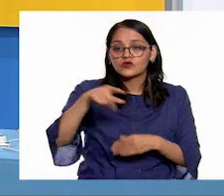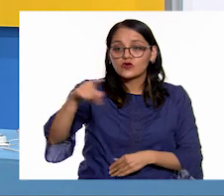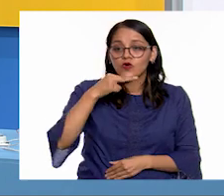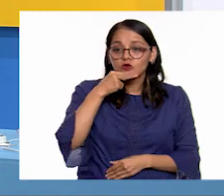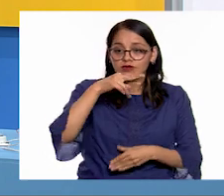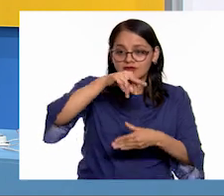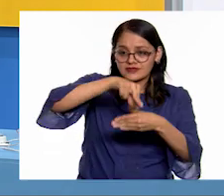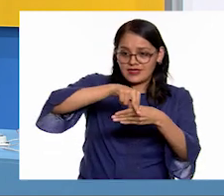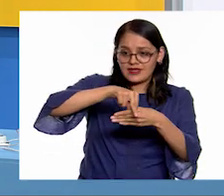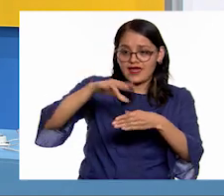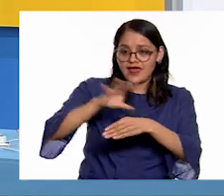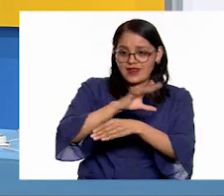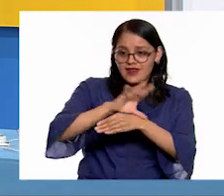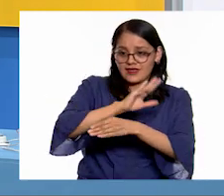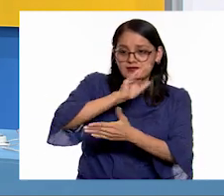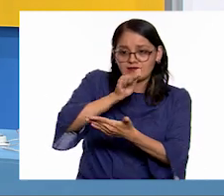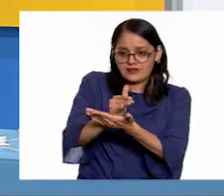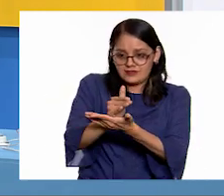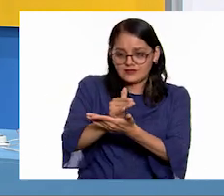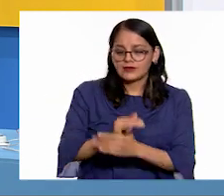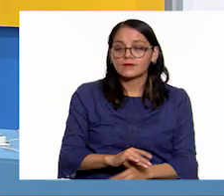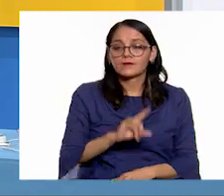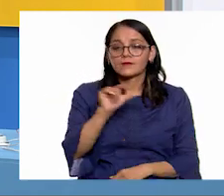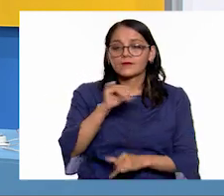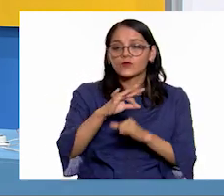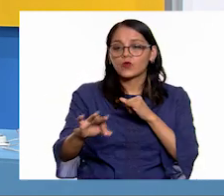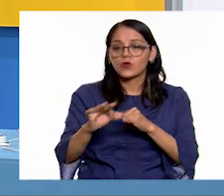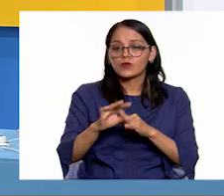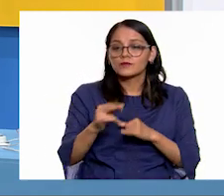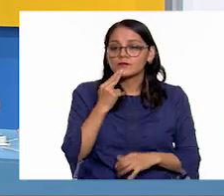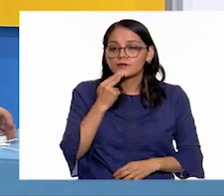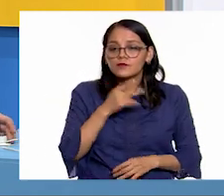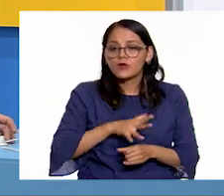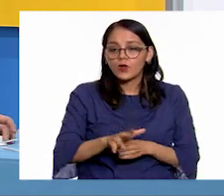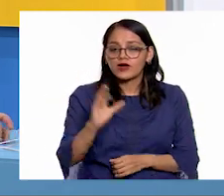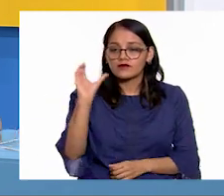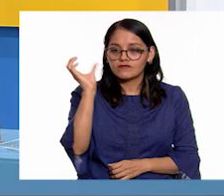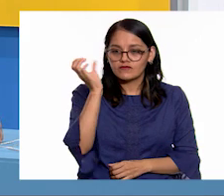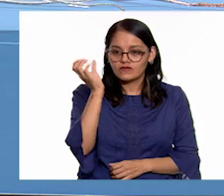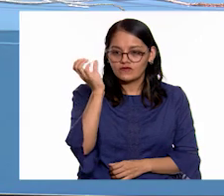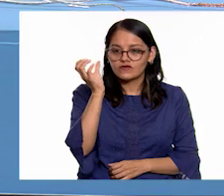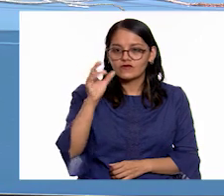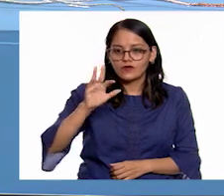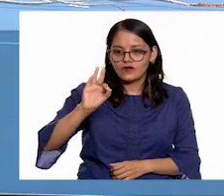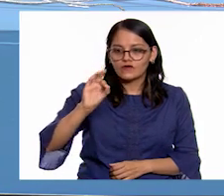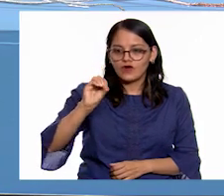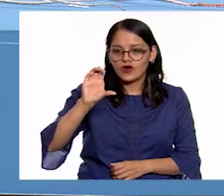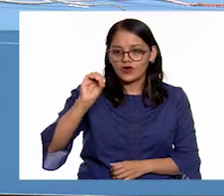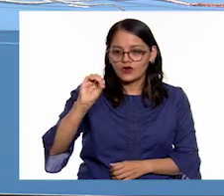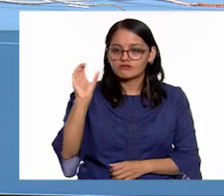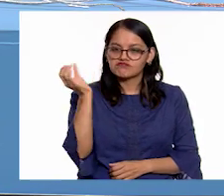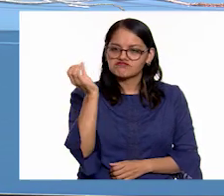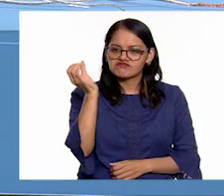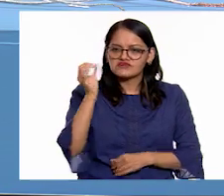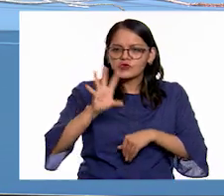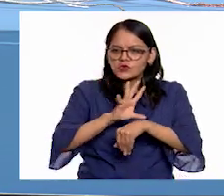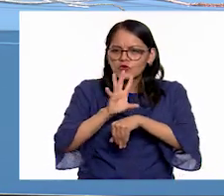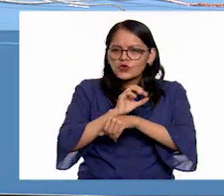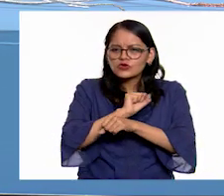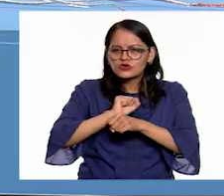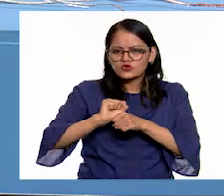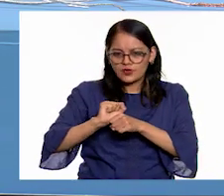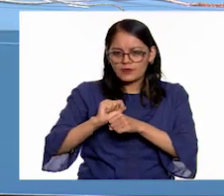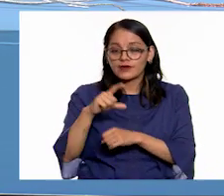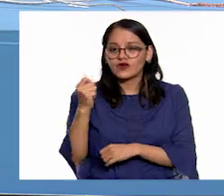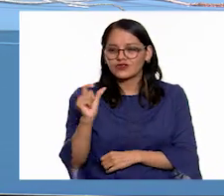de la corriente eléctrica. Y por último, ocuparemos un foco, como estos, de bajo rendimiento eléctrico y un